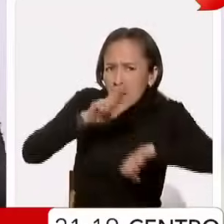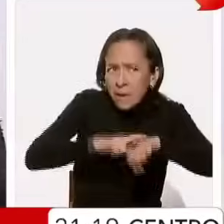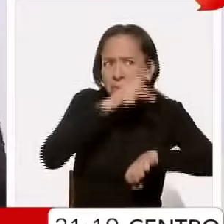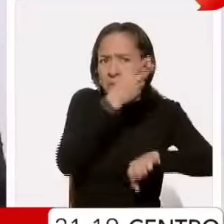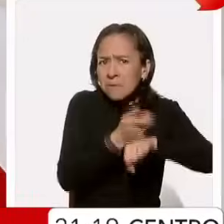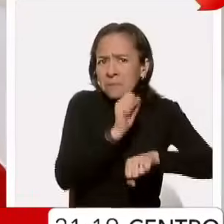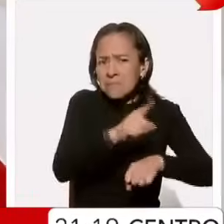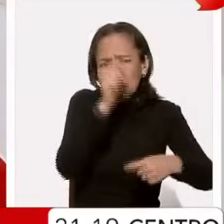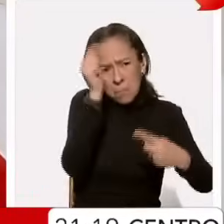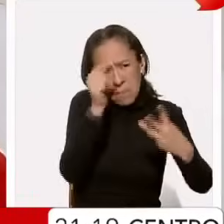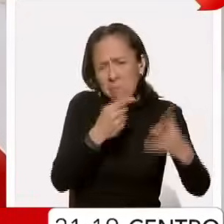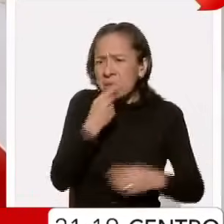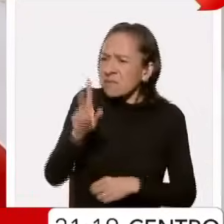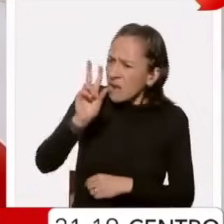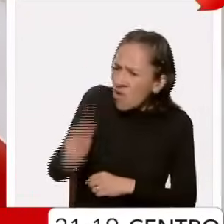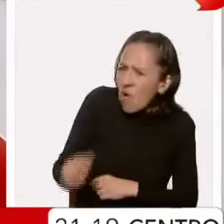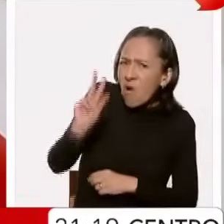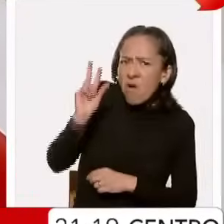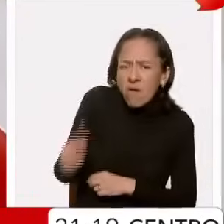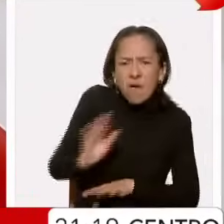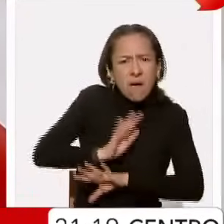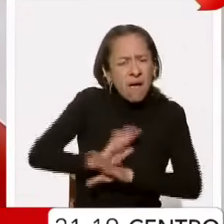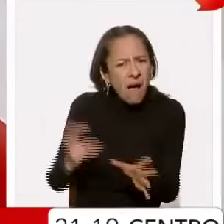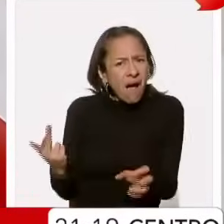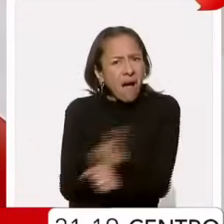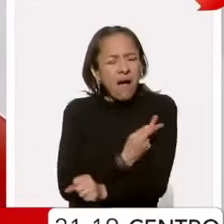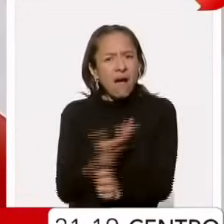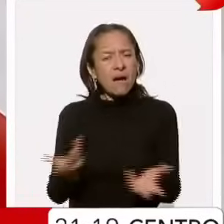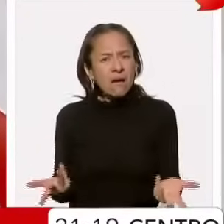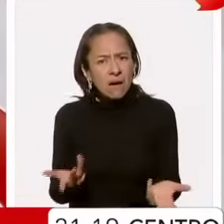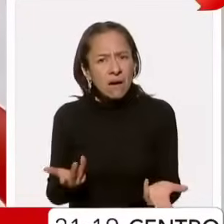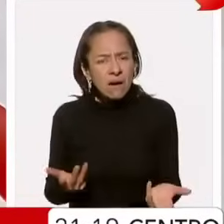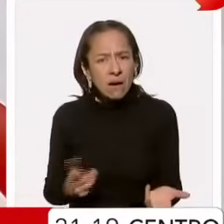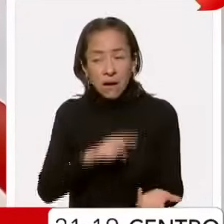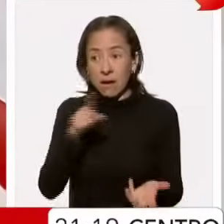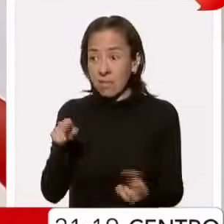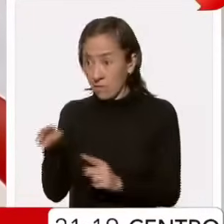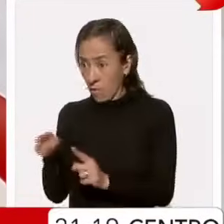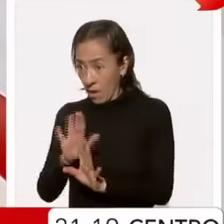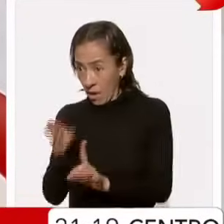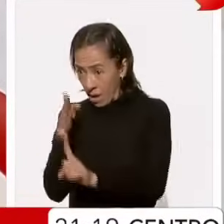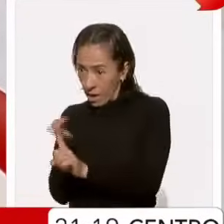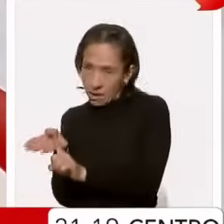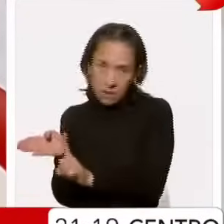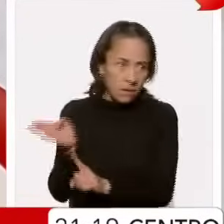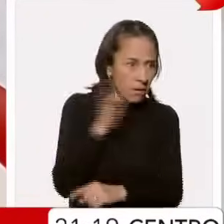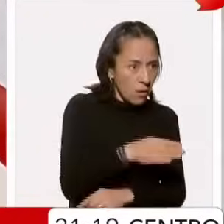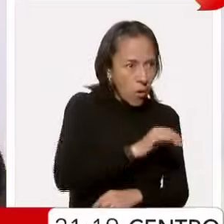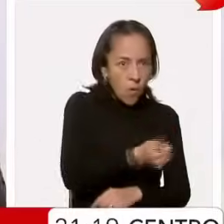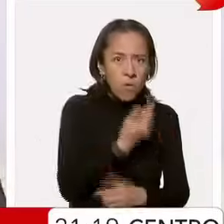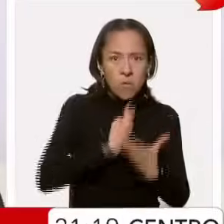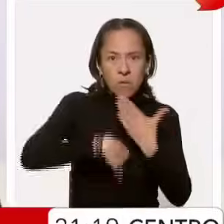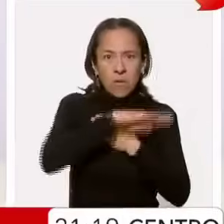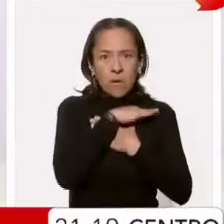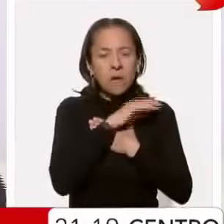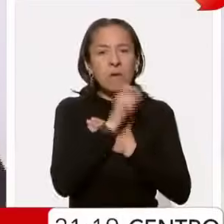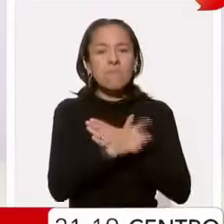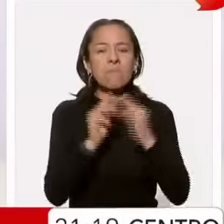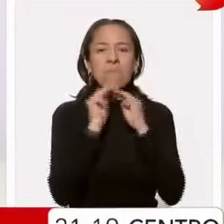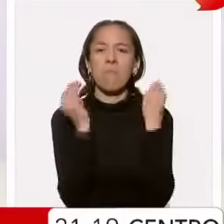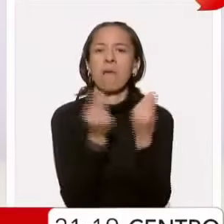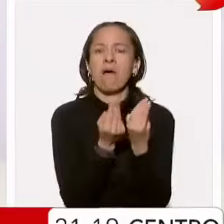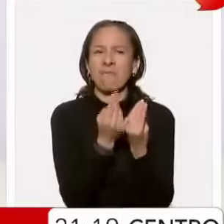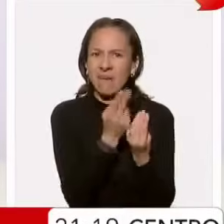pero ellos siguen y hacen triple salto mortal y Claudia, la narcocandidata. Bueno, es una aberración, llevan 2 semanas con